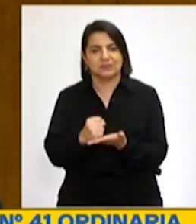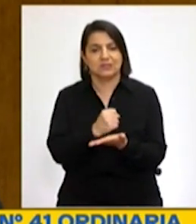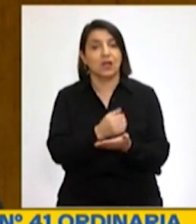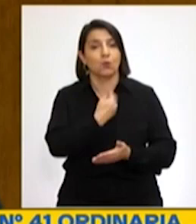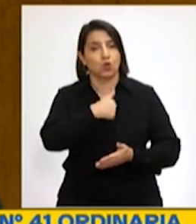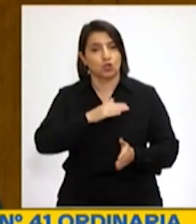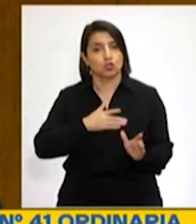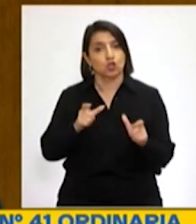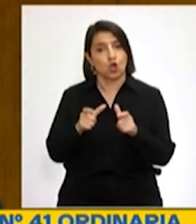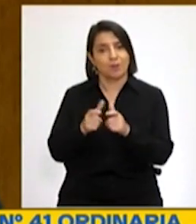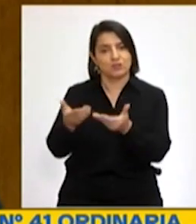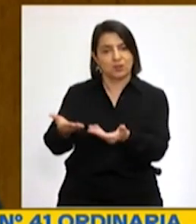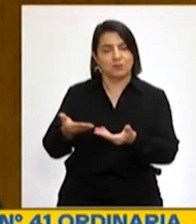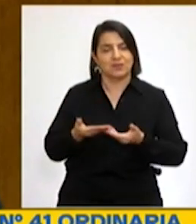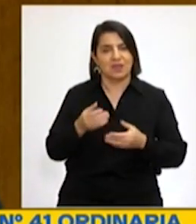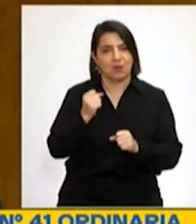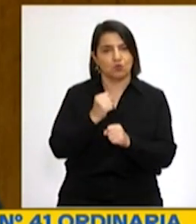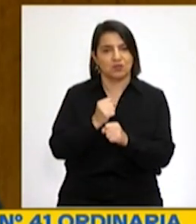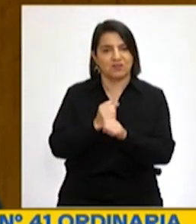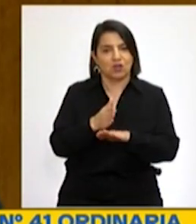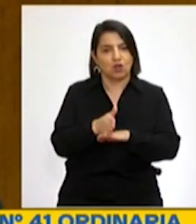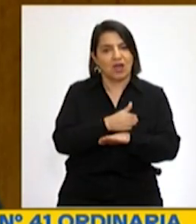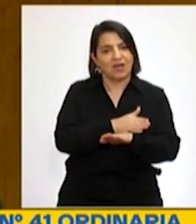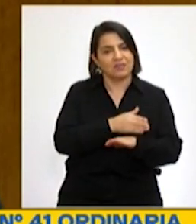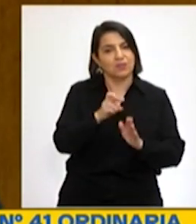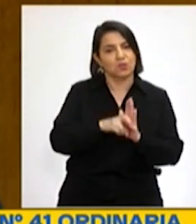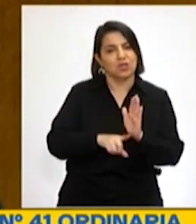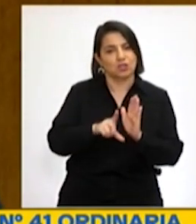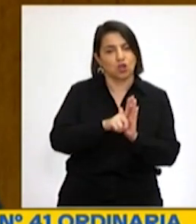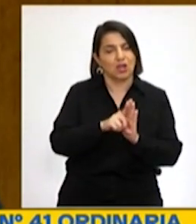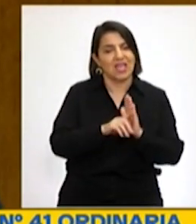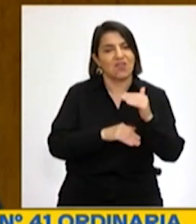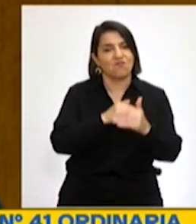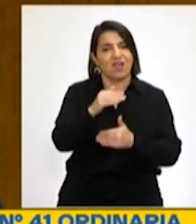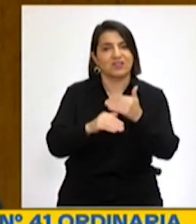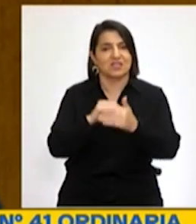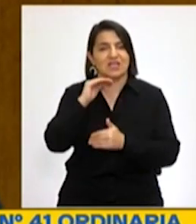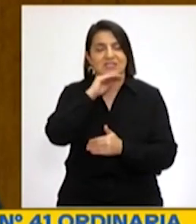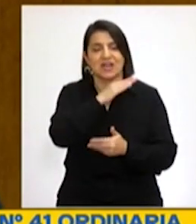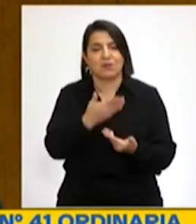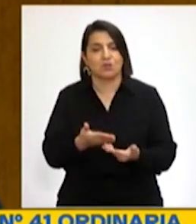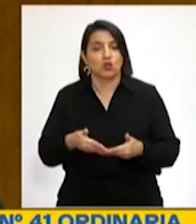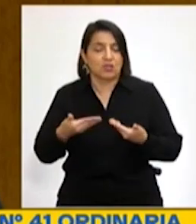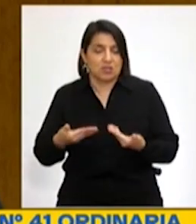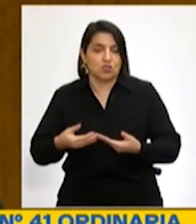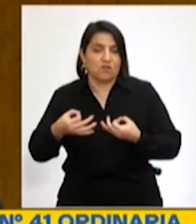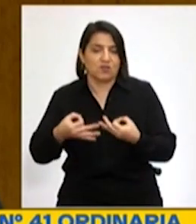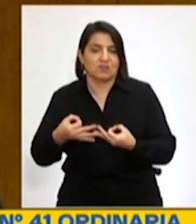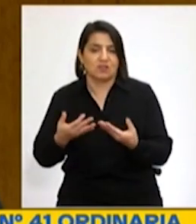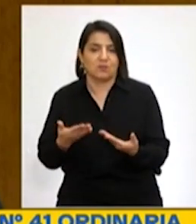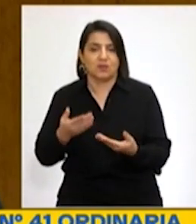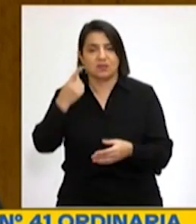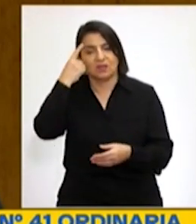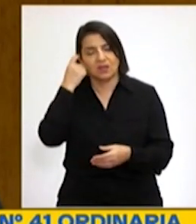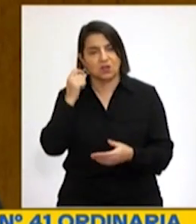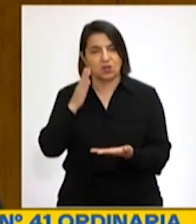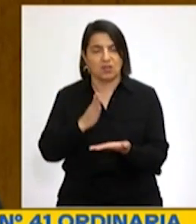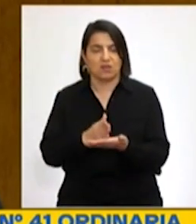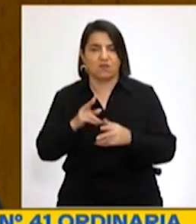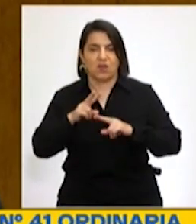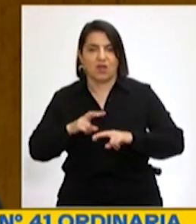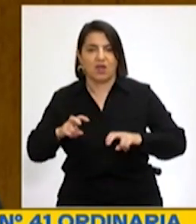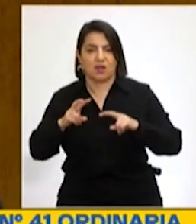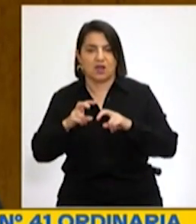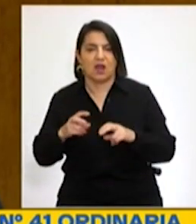comisión los invitamos a un trabajo pre legislativo para avanzar a la brevedad posible y esto efectivamente yo creo que debe ser un análisis